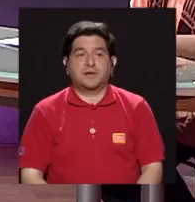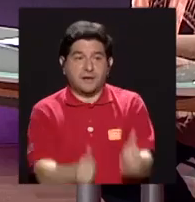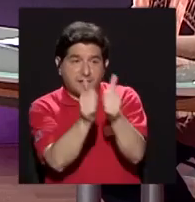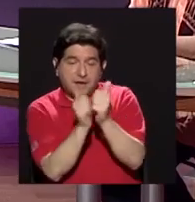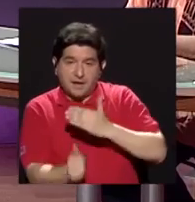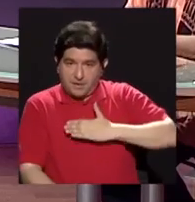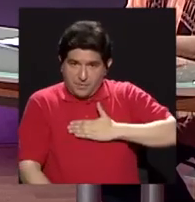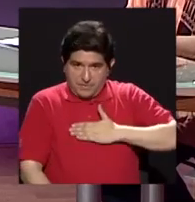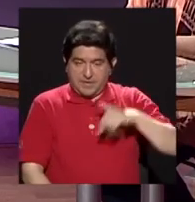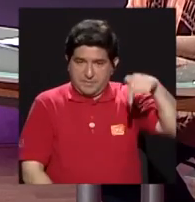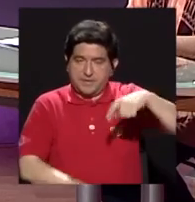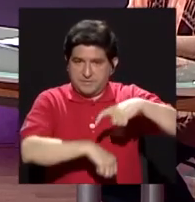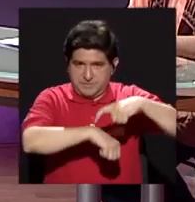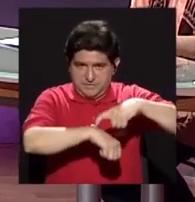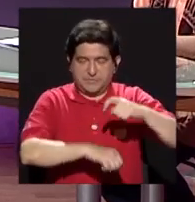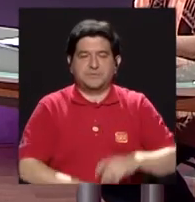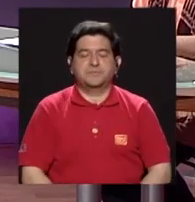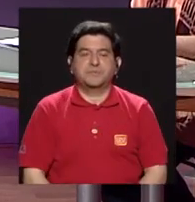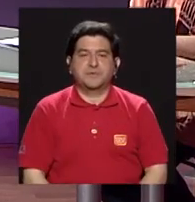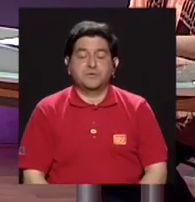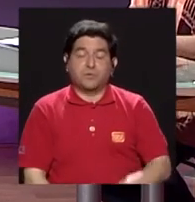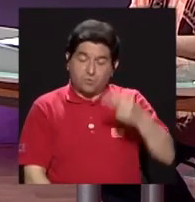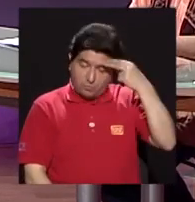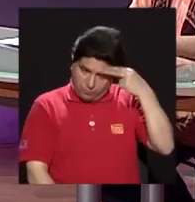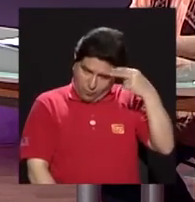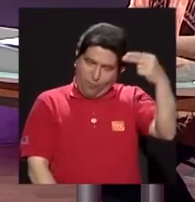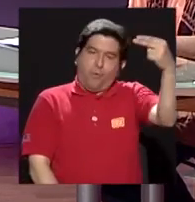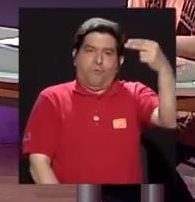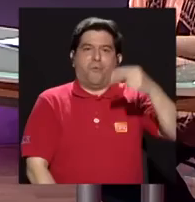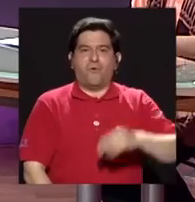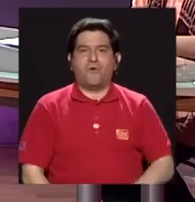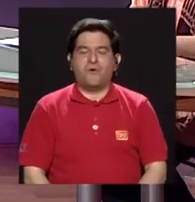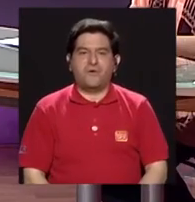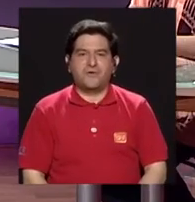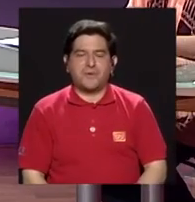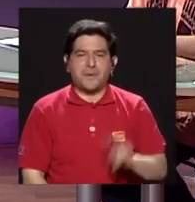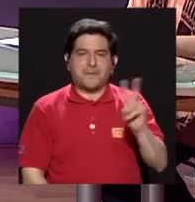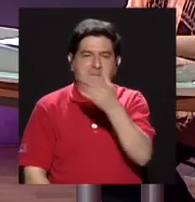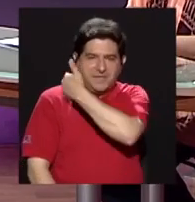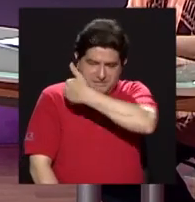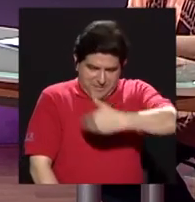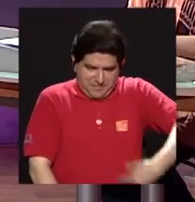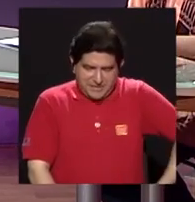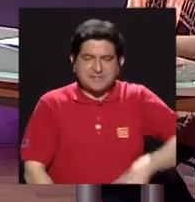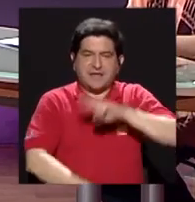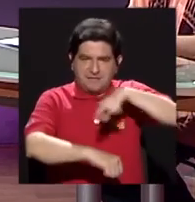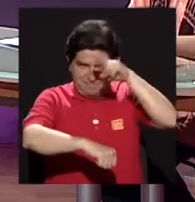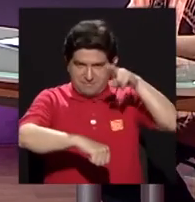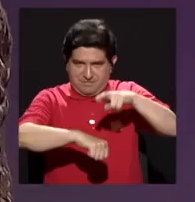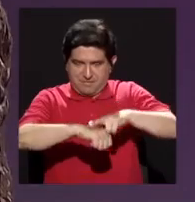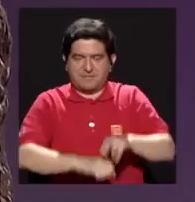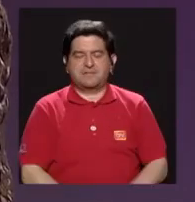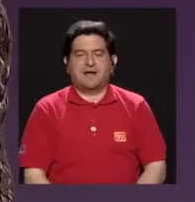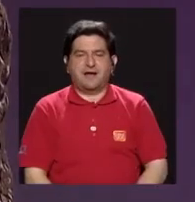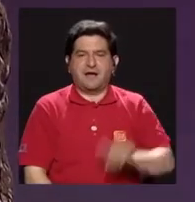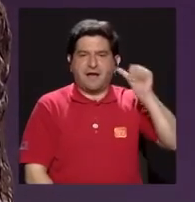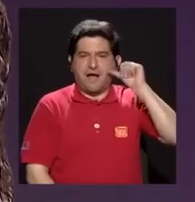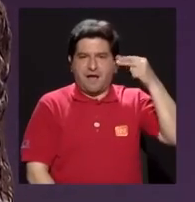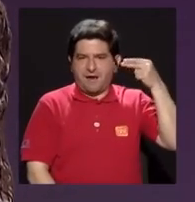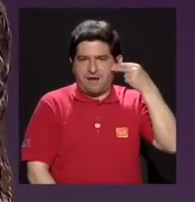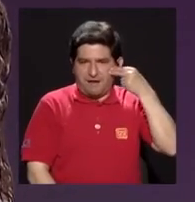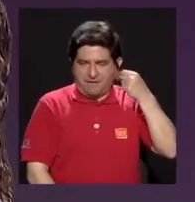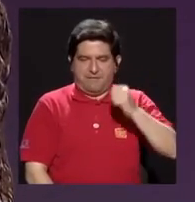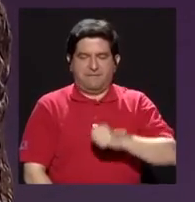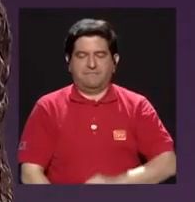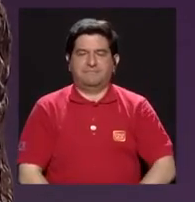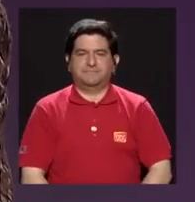acompañan este el día de hoy tengo el gran honor de tener a la señora vicepresidenta de la república doña ana helena chacón